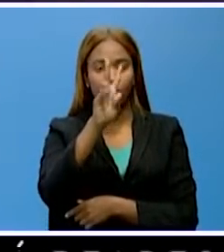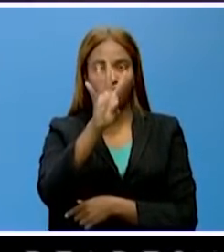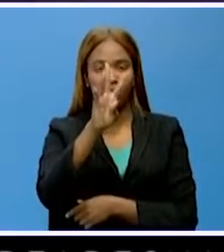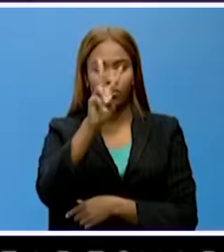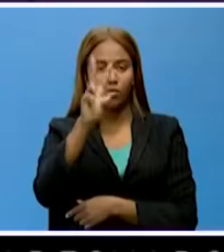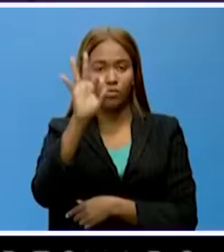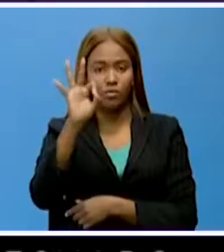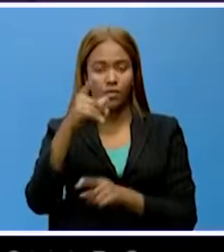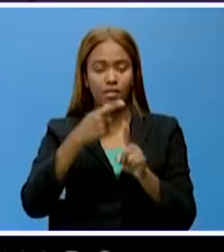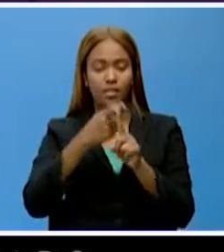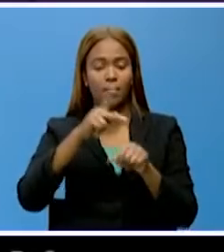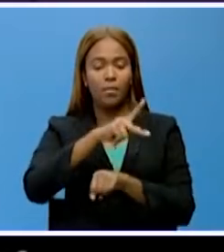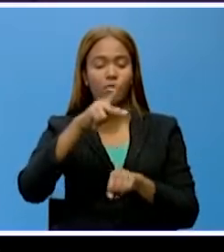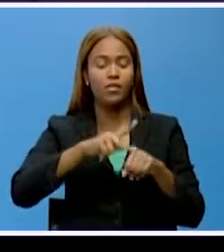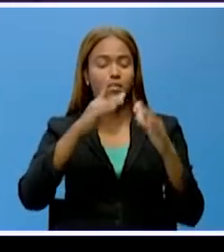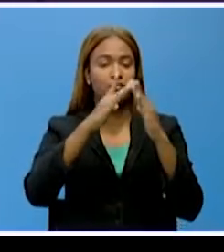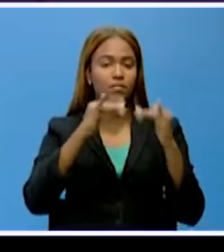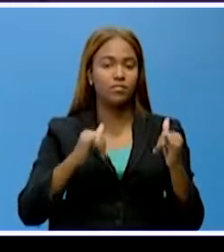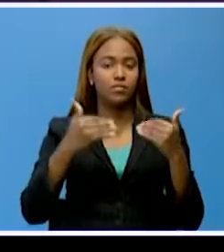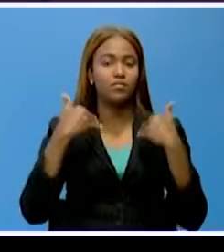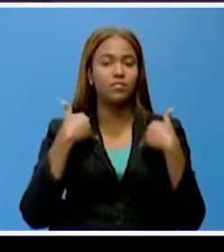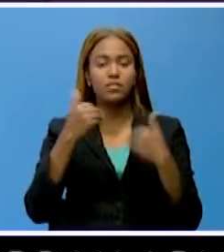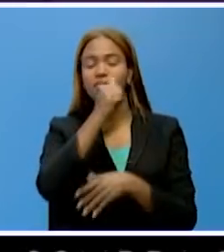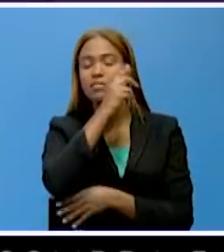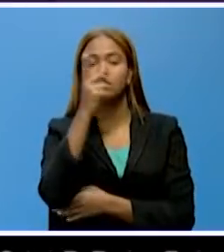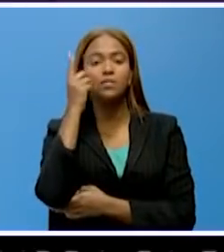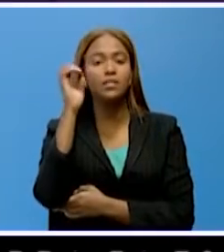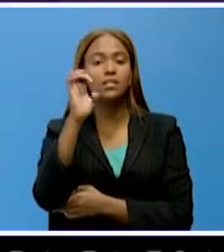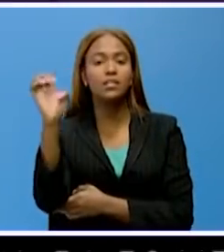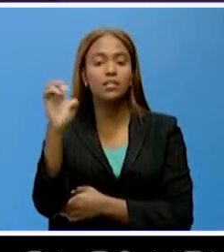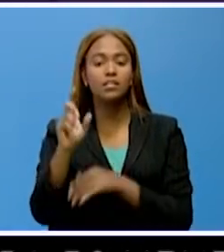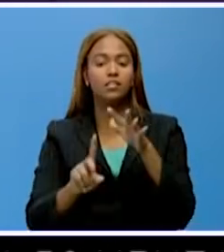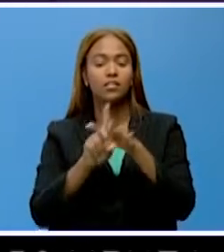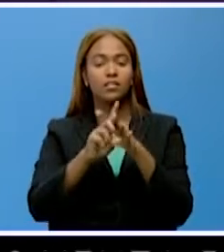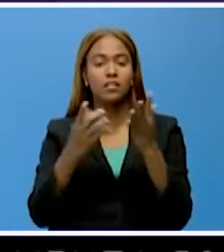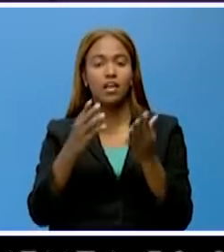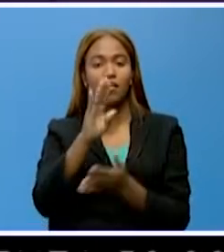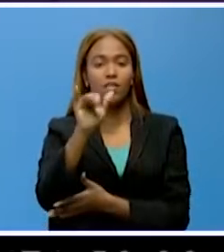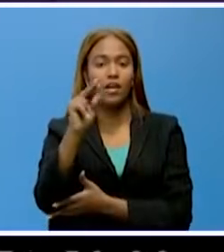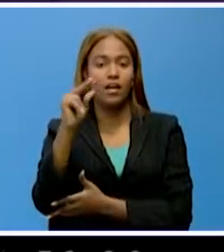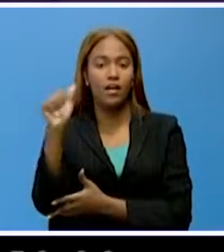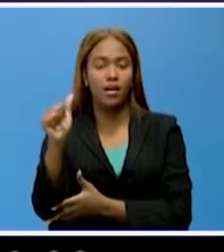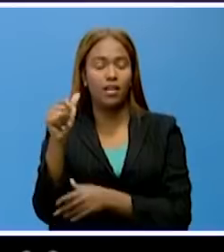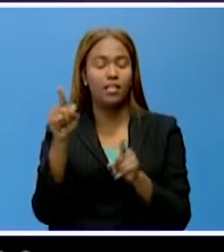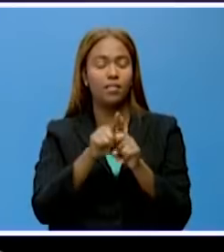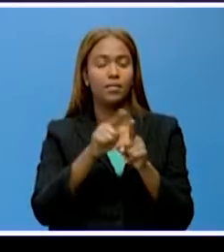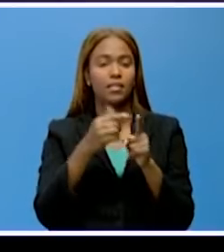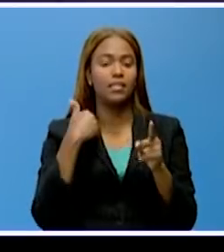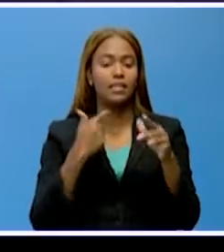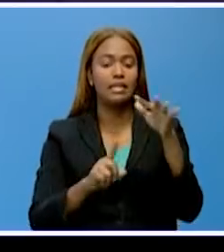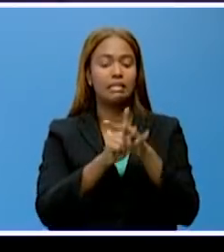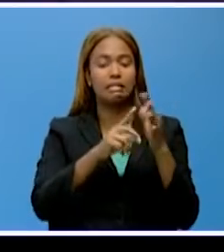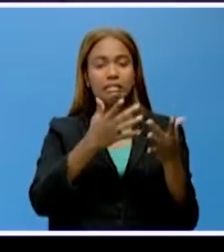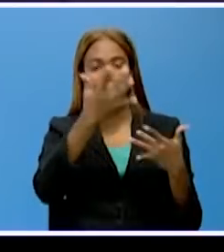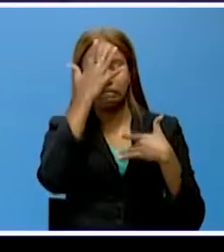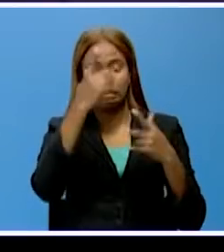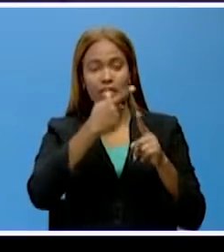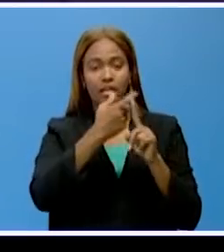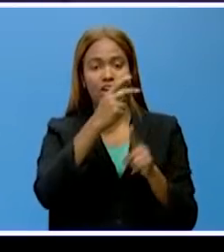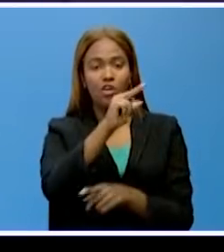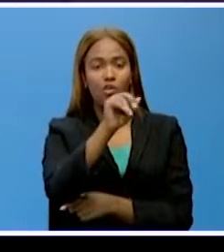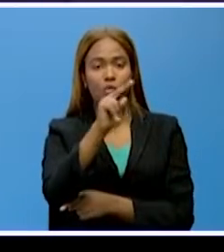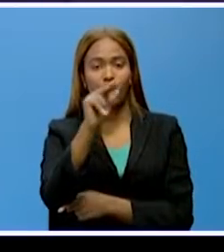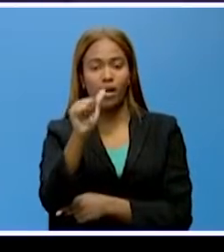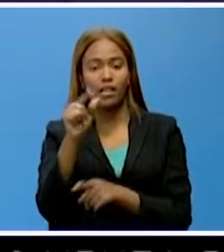B.1.429, en la provincia de La Altagracia. Está en Santo Domingo Este la variante de Bélgica, está la variante de Noruega, la variante de